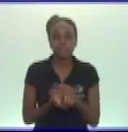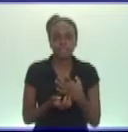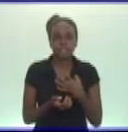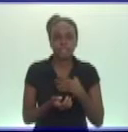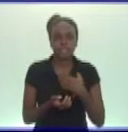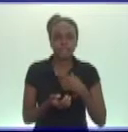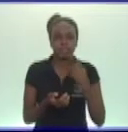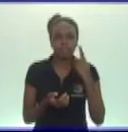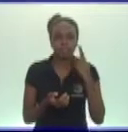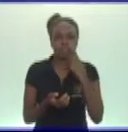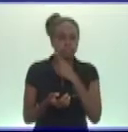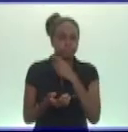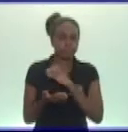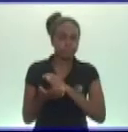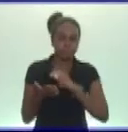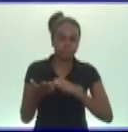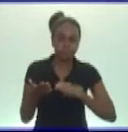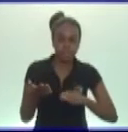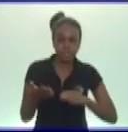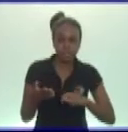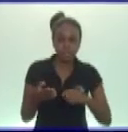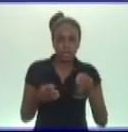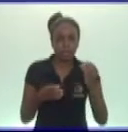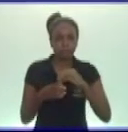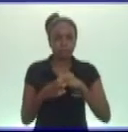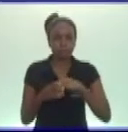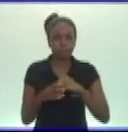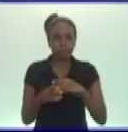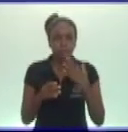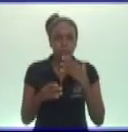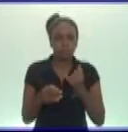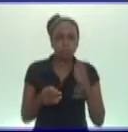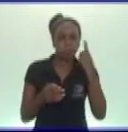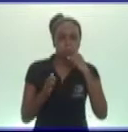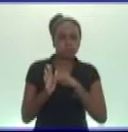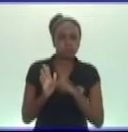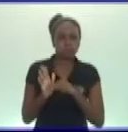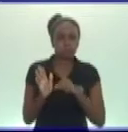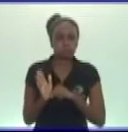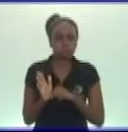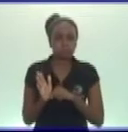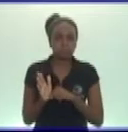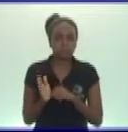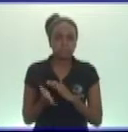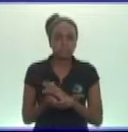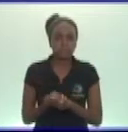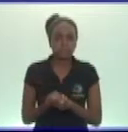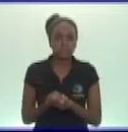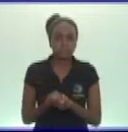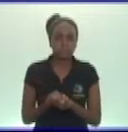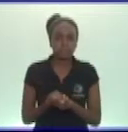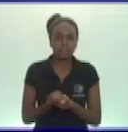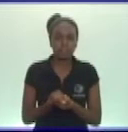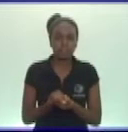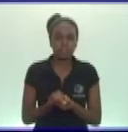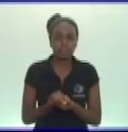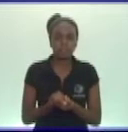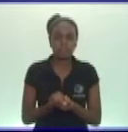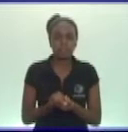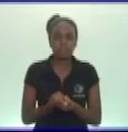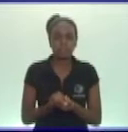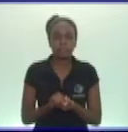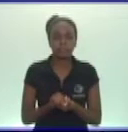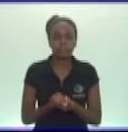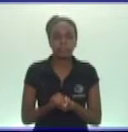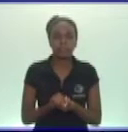utilizado el autor como parte de la tendencia a la cual también pertenece. El carácter simbólico de la narración, la